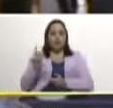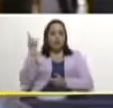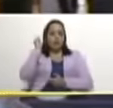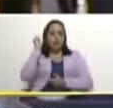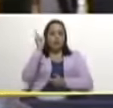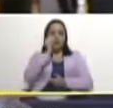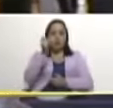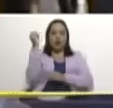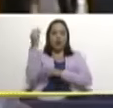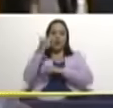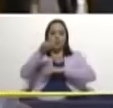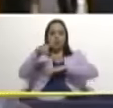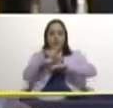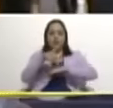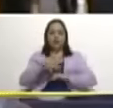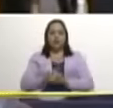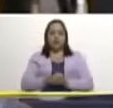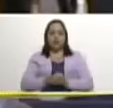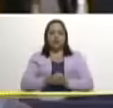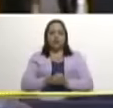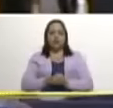diputadas de la Asamblea Nacional,